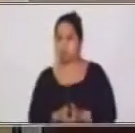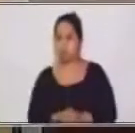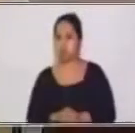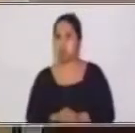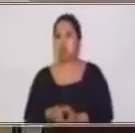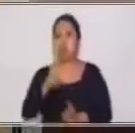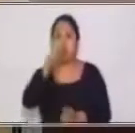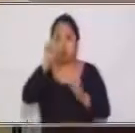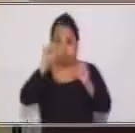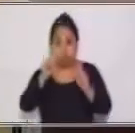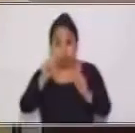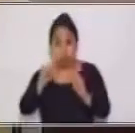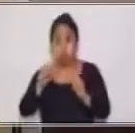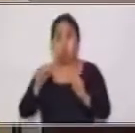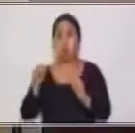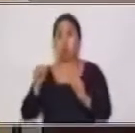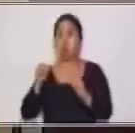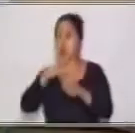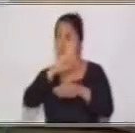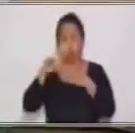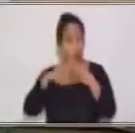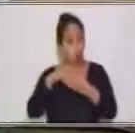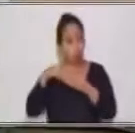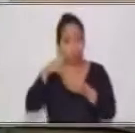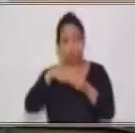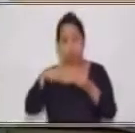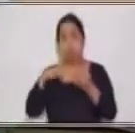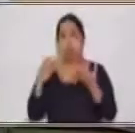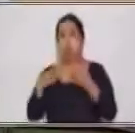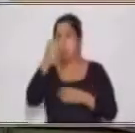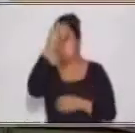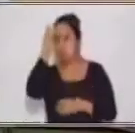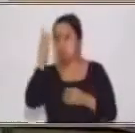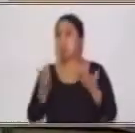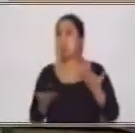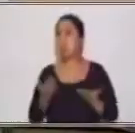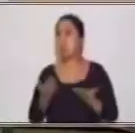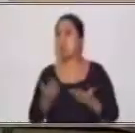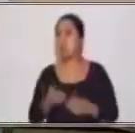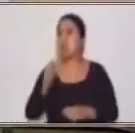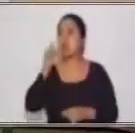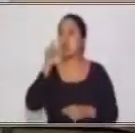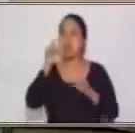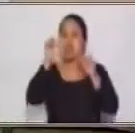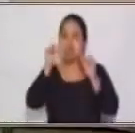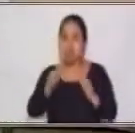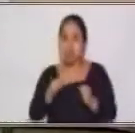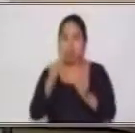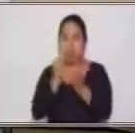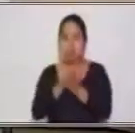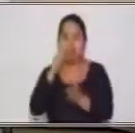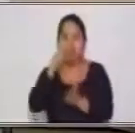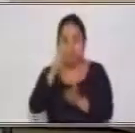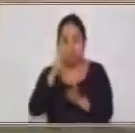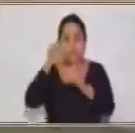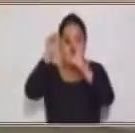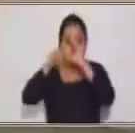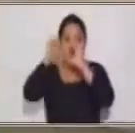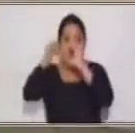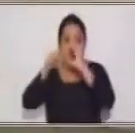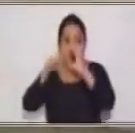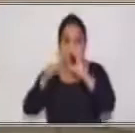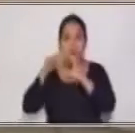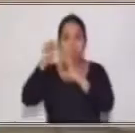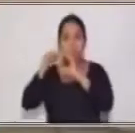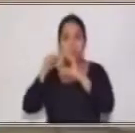la familia hacer esta tarea sería genial. ¿Y cuál es la tarea? La tarea va a ser que ustedes puedan identificar y puedan ver más que todo estas películas,